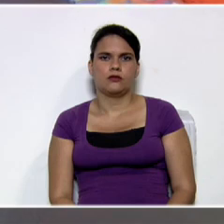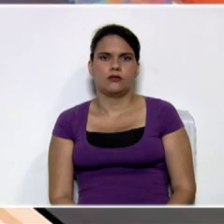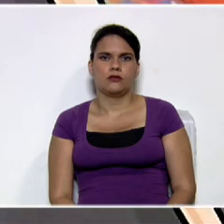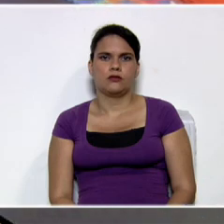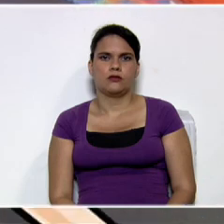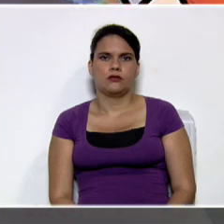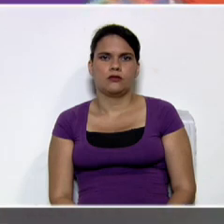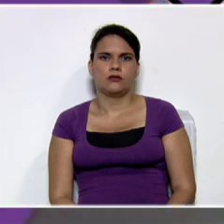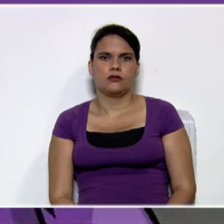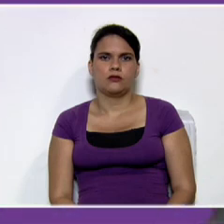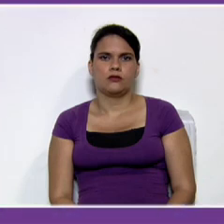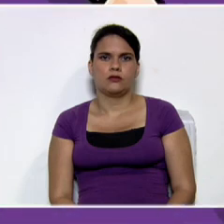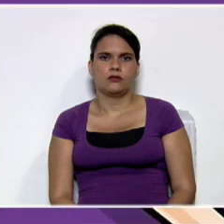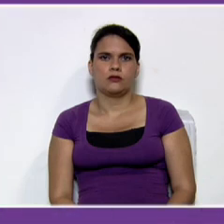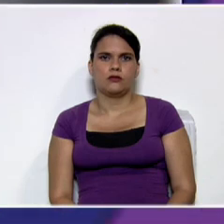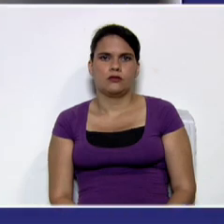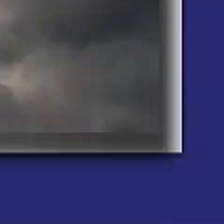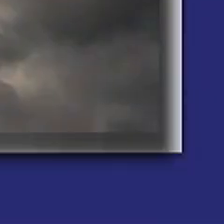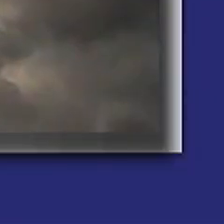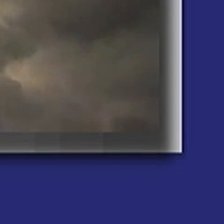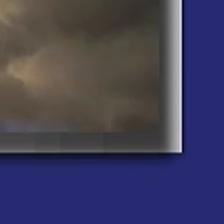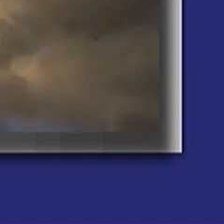Chao.